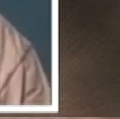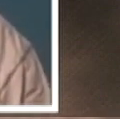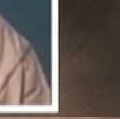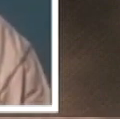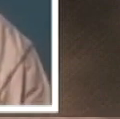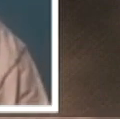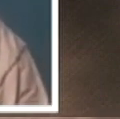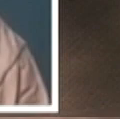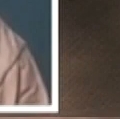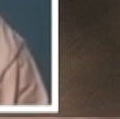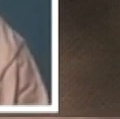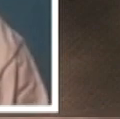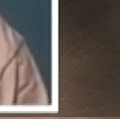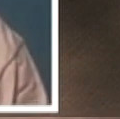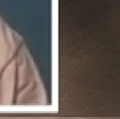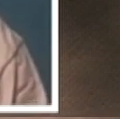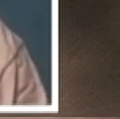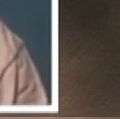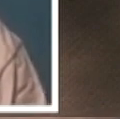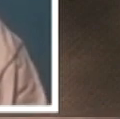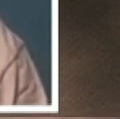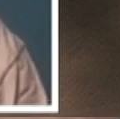retirar efectivo.